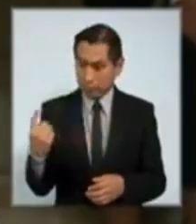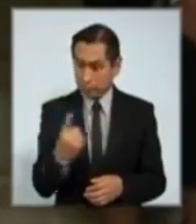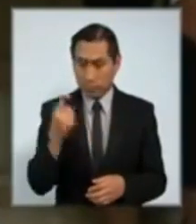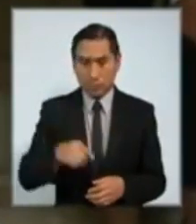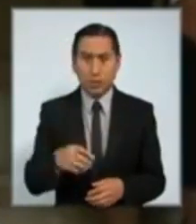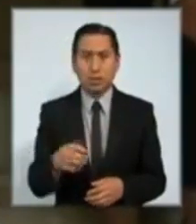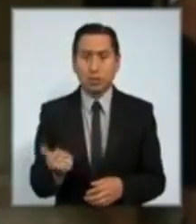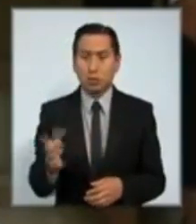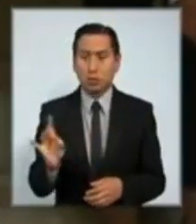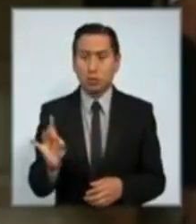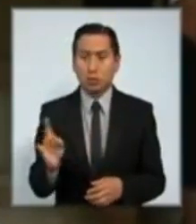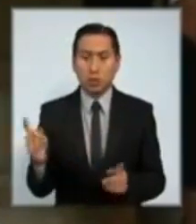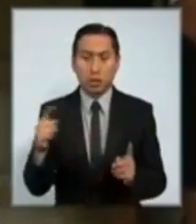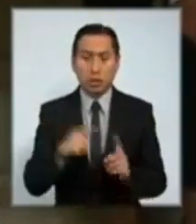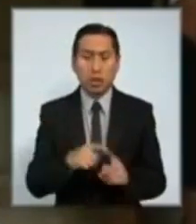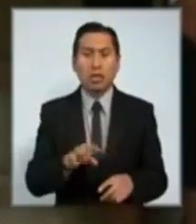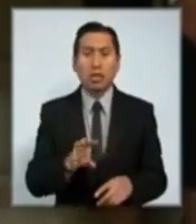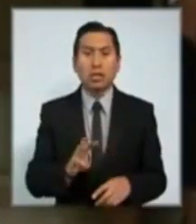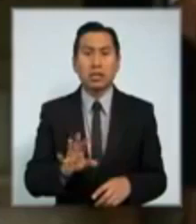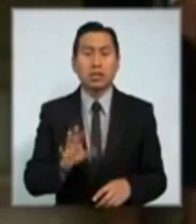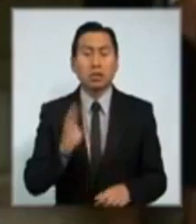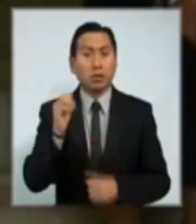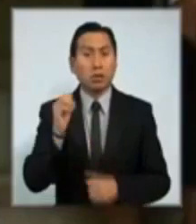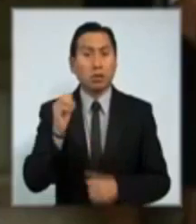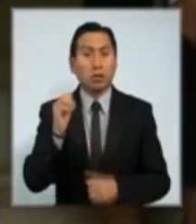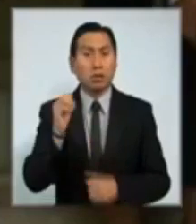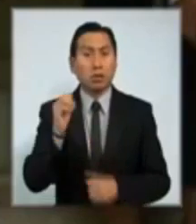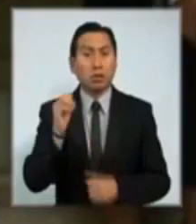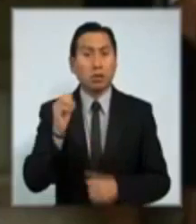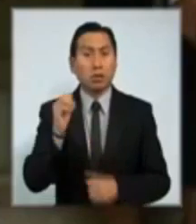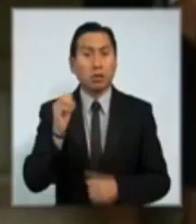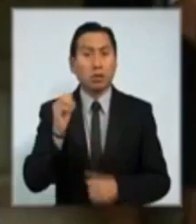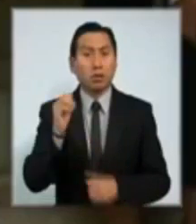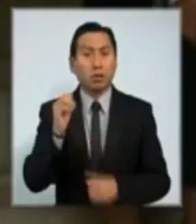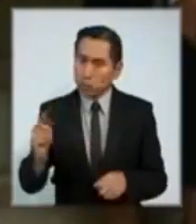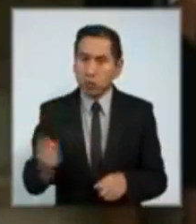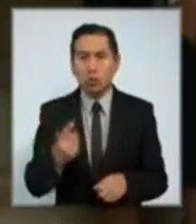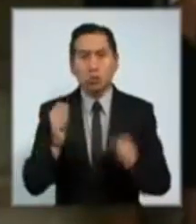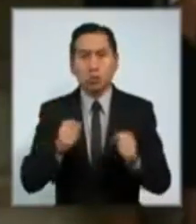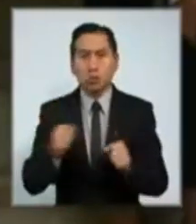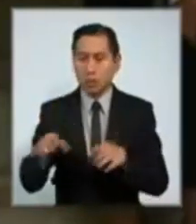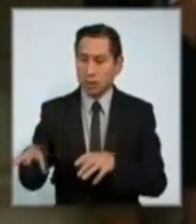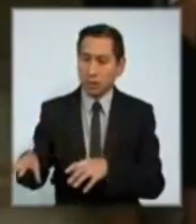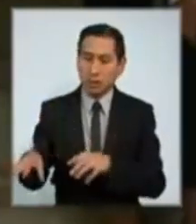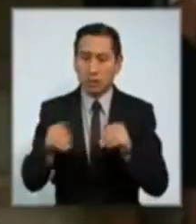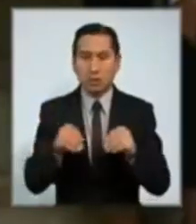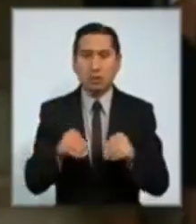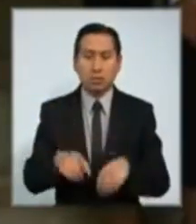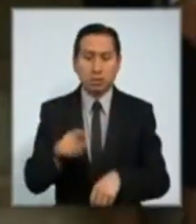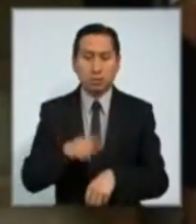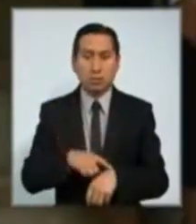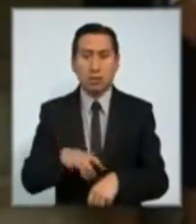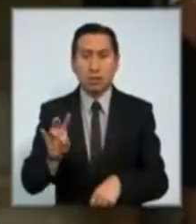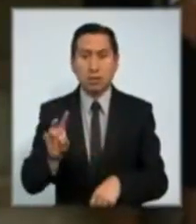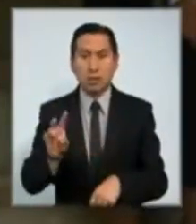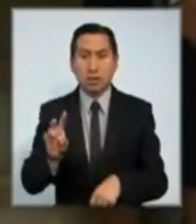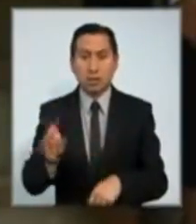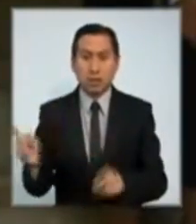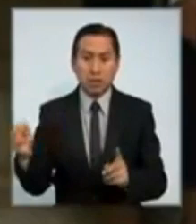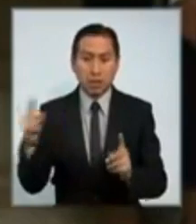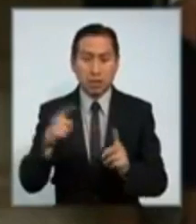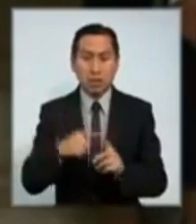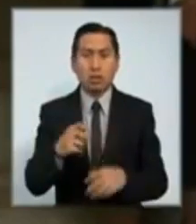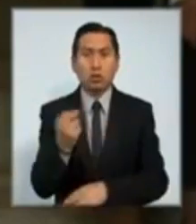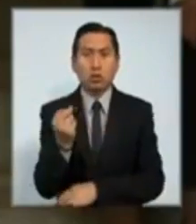entre 18 y 65 años y únicamente podrá salir desde las 7 hasta